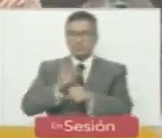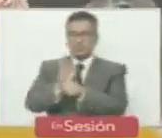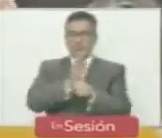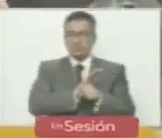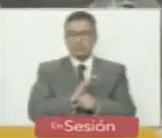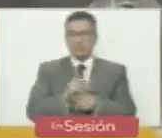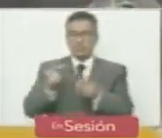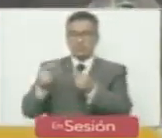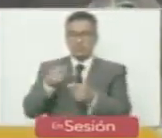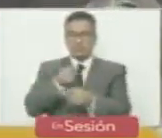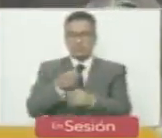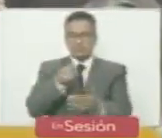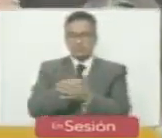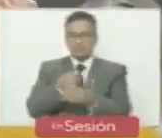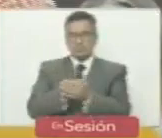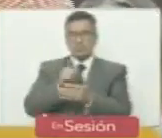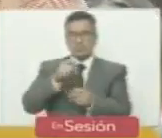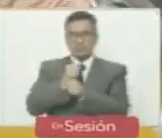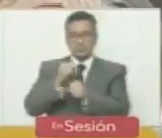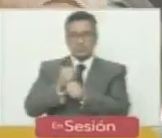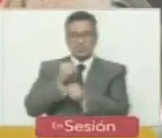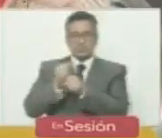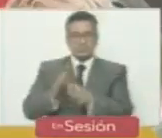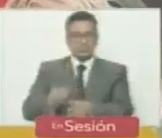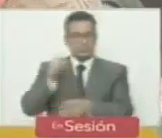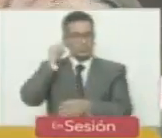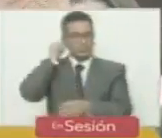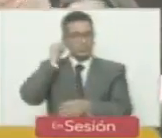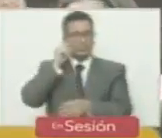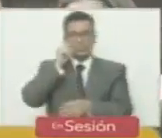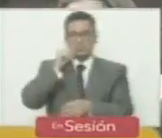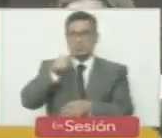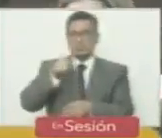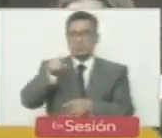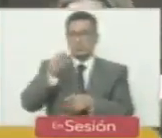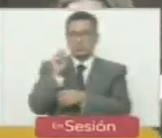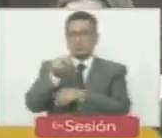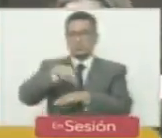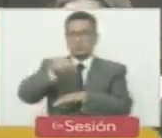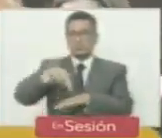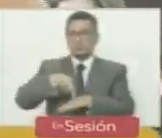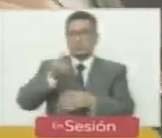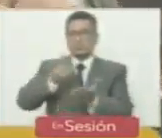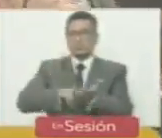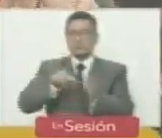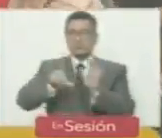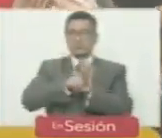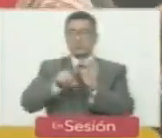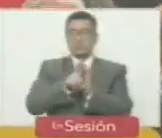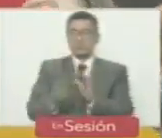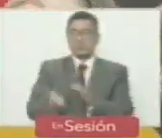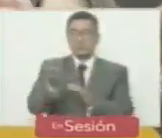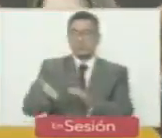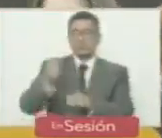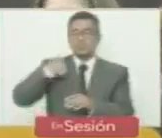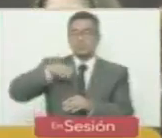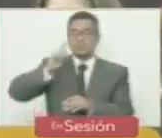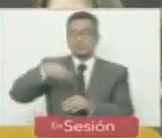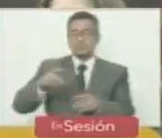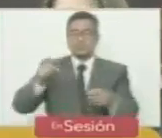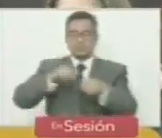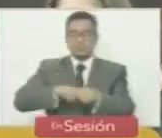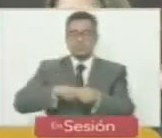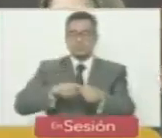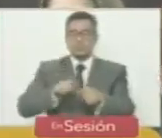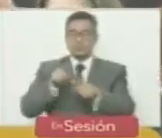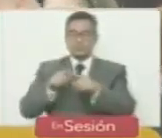al salario del trabajador y a la trabajadora. Pero además, hoy en esta Asamblea Nacional se aprobaron leyes importantísimas que también están vinculadas